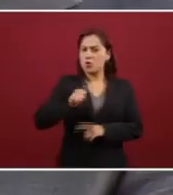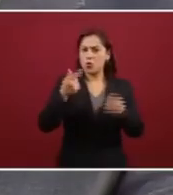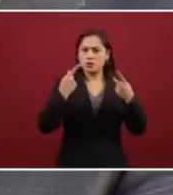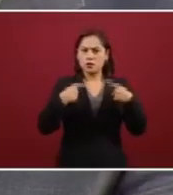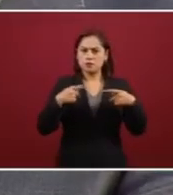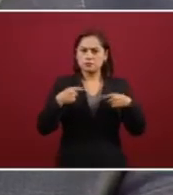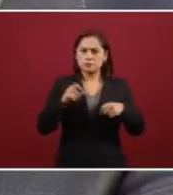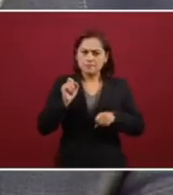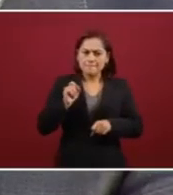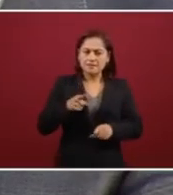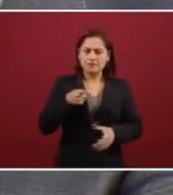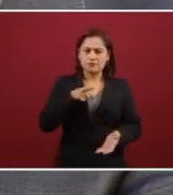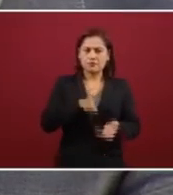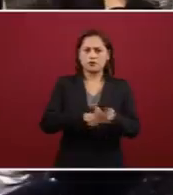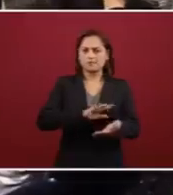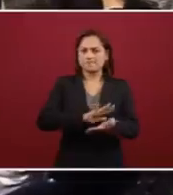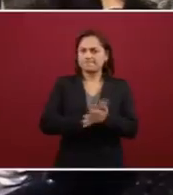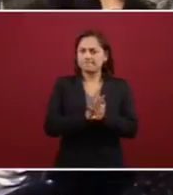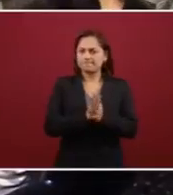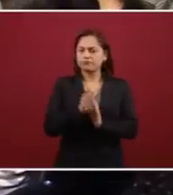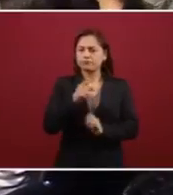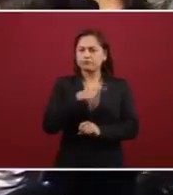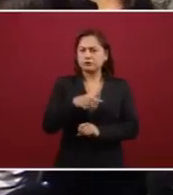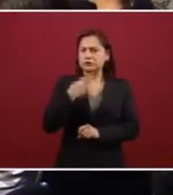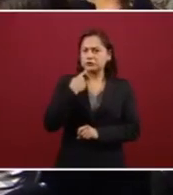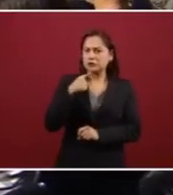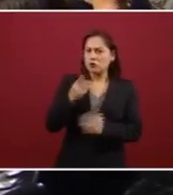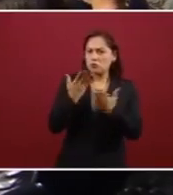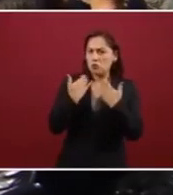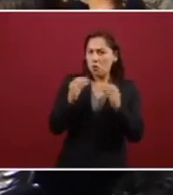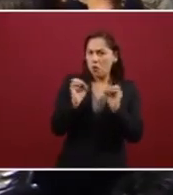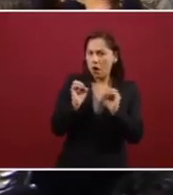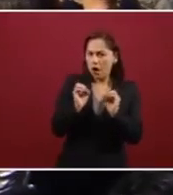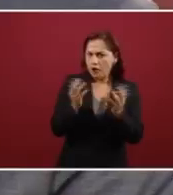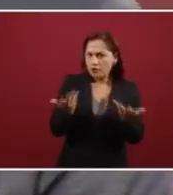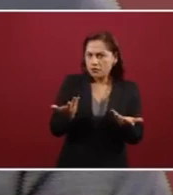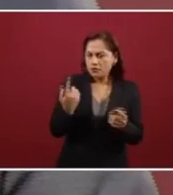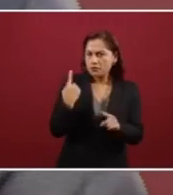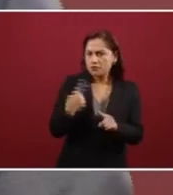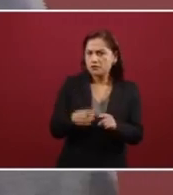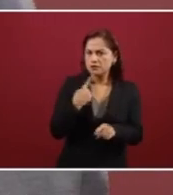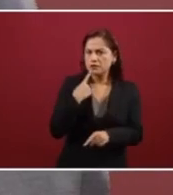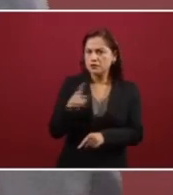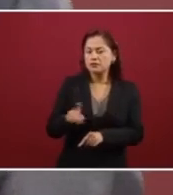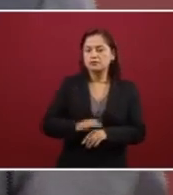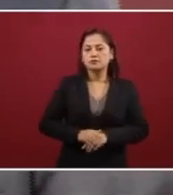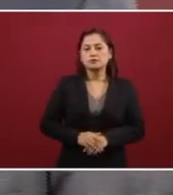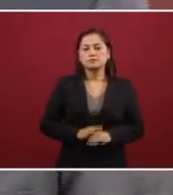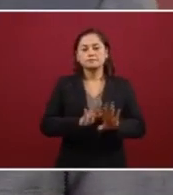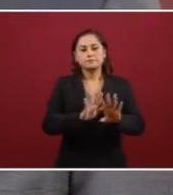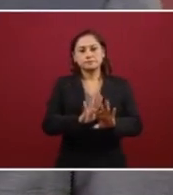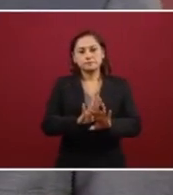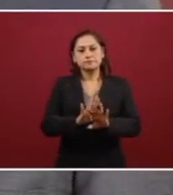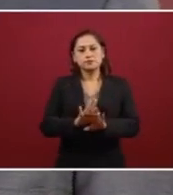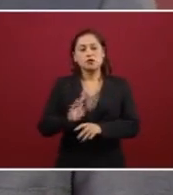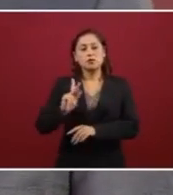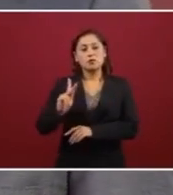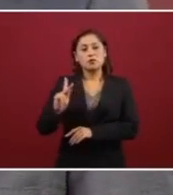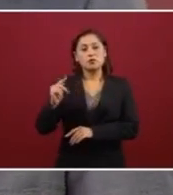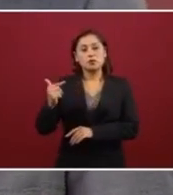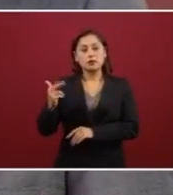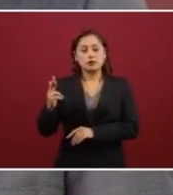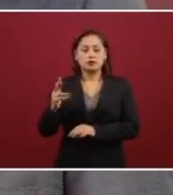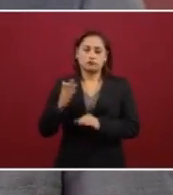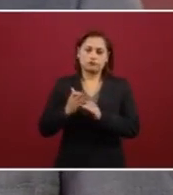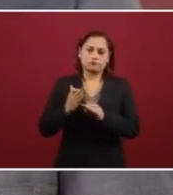erario por su parte hoy en su conferencia de prensa matutina el presidente andrés manuel lópez obrador afirmó que su gobierno